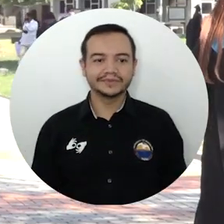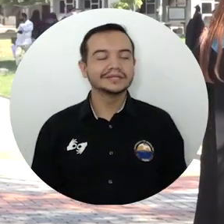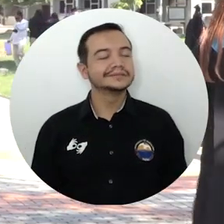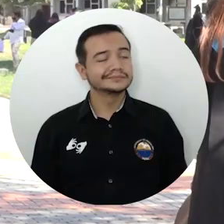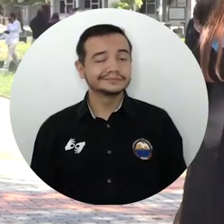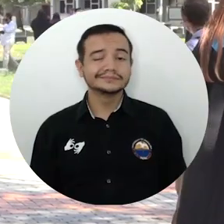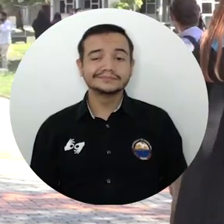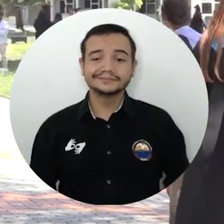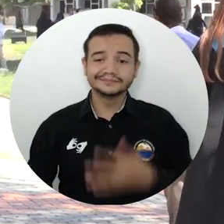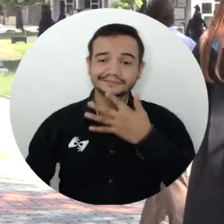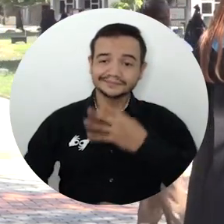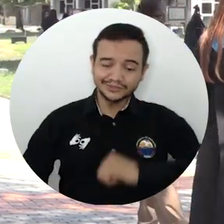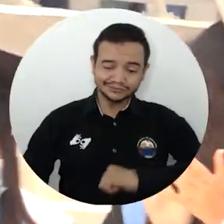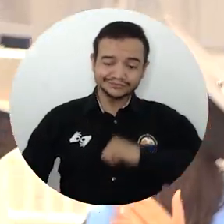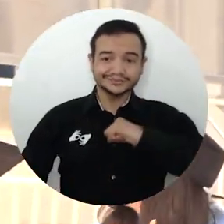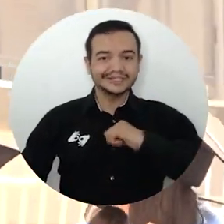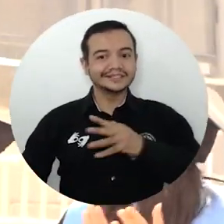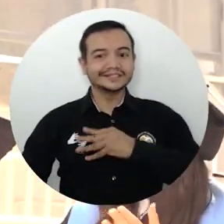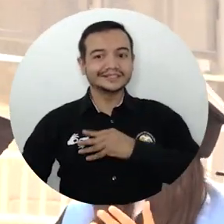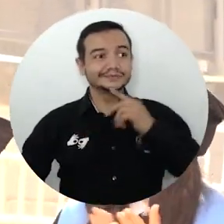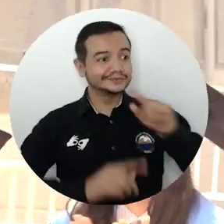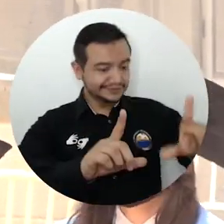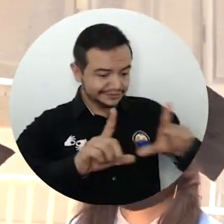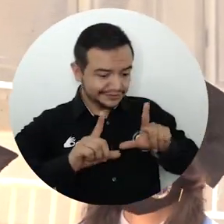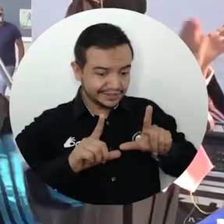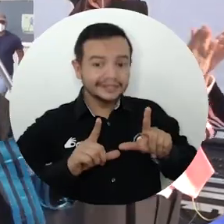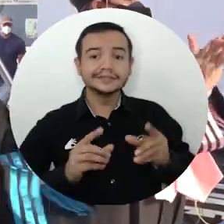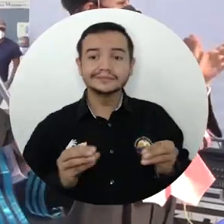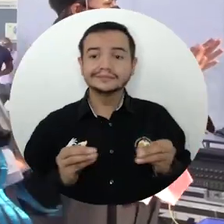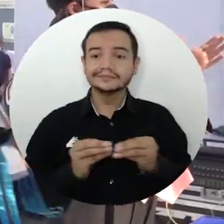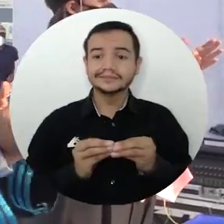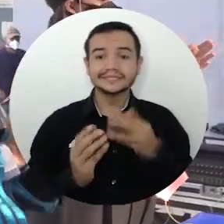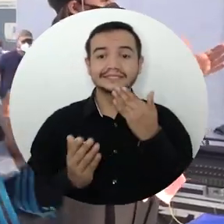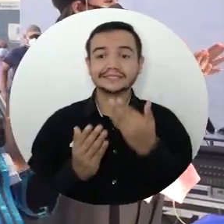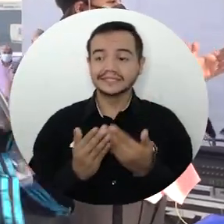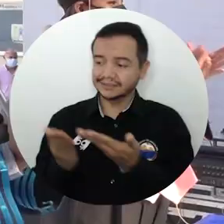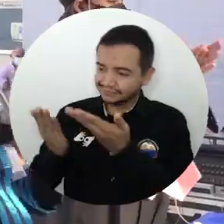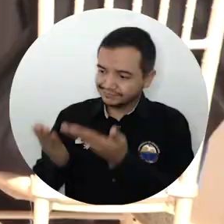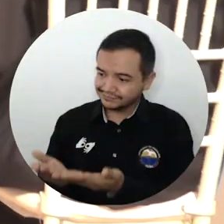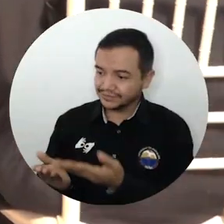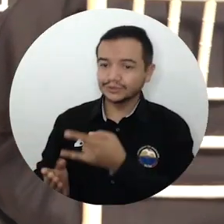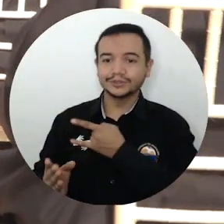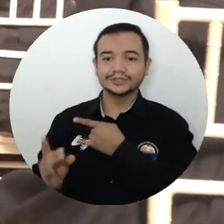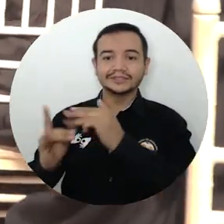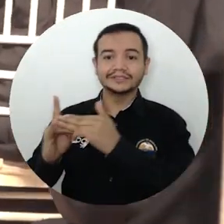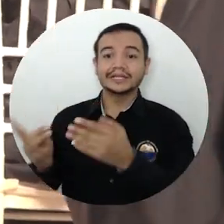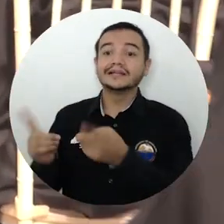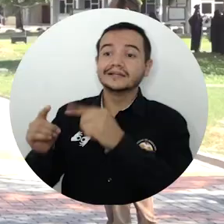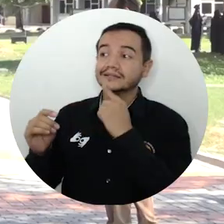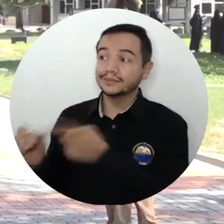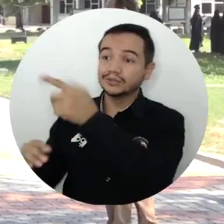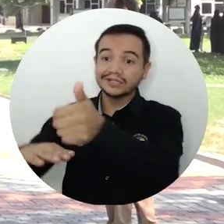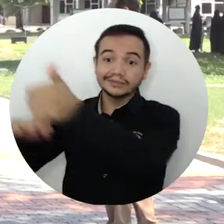sentimos muy orgullosos de poder recibir nuestro título y le agradecemos nuevamente a la Universidad y a las altas directivas por darnos esta maravillosa